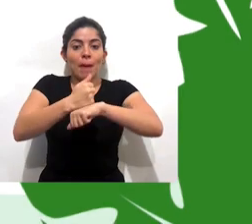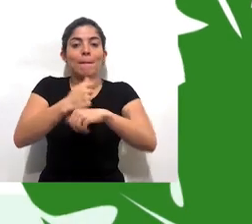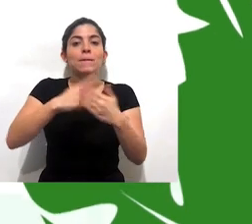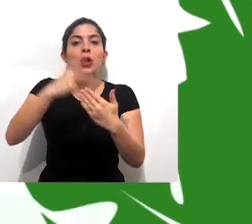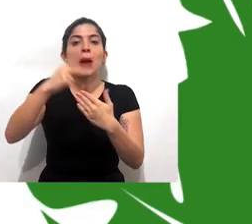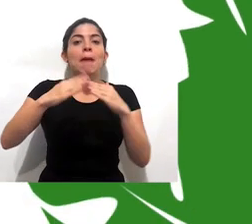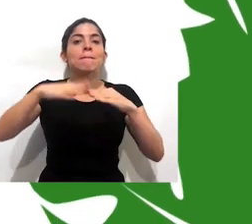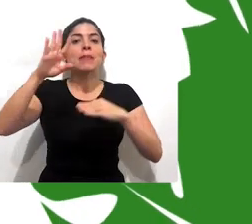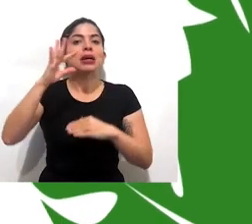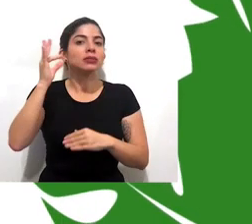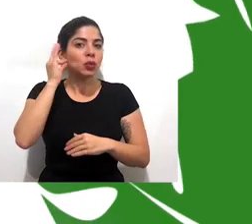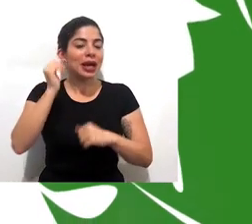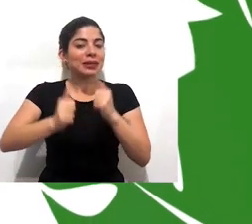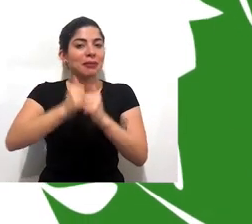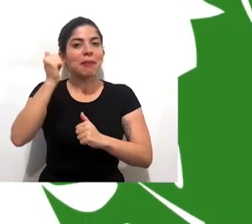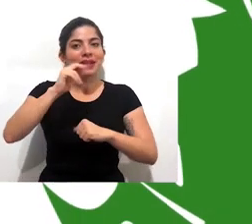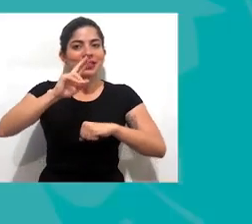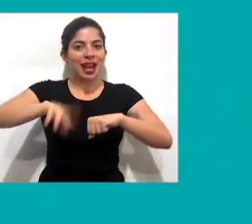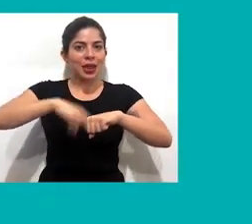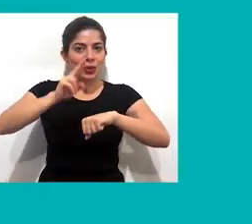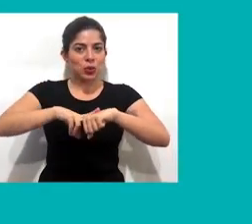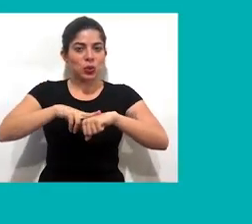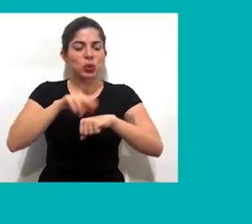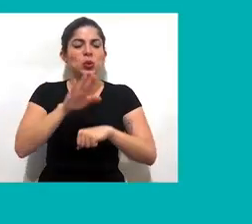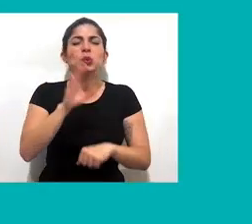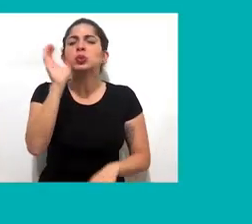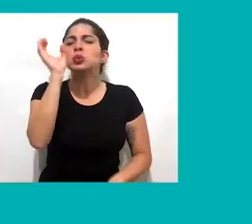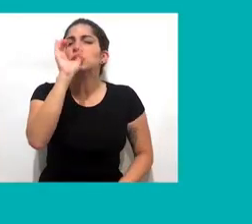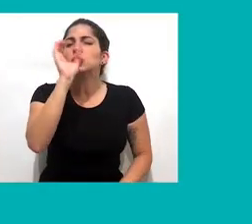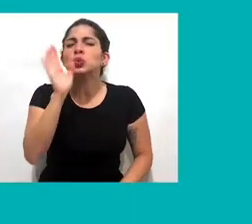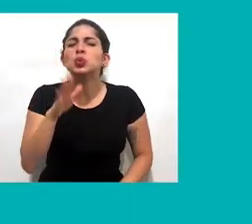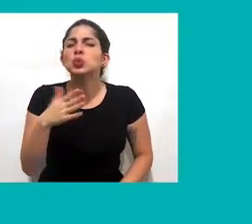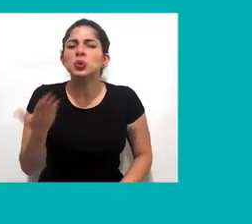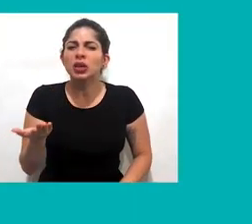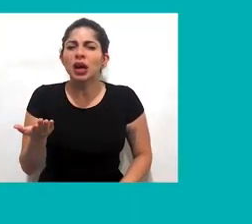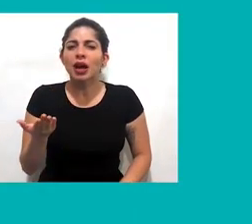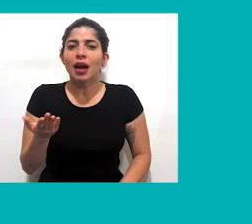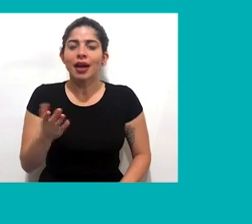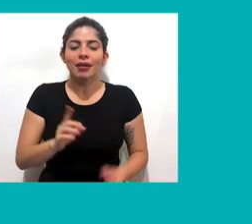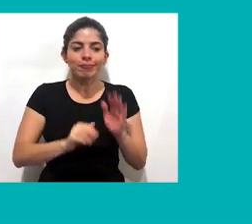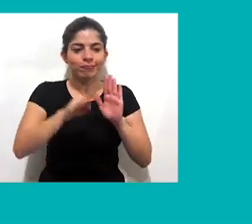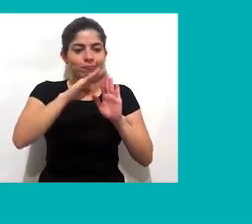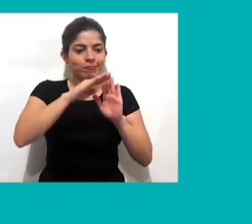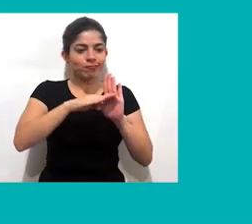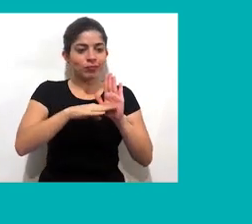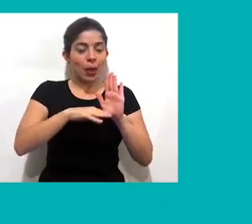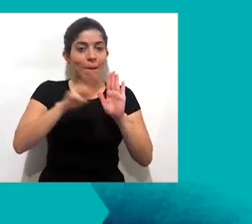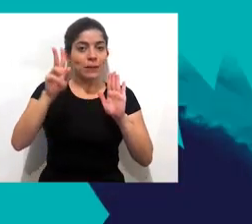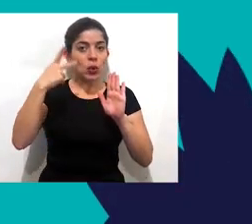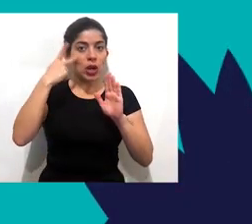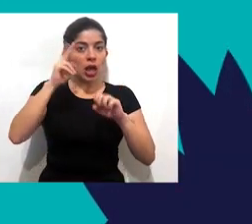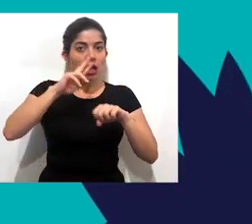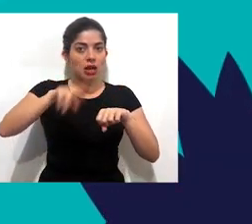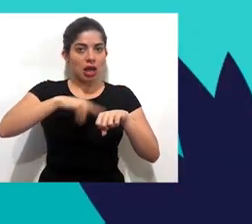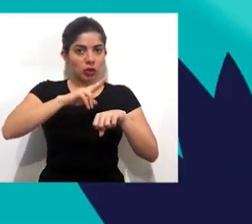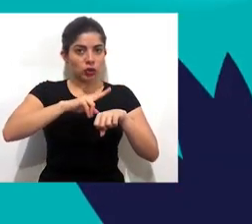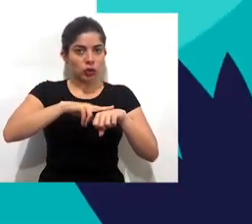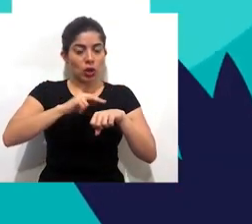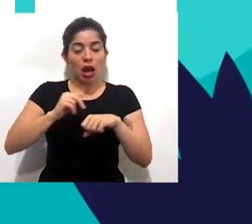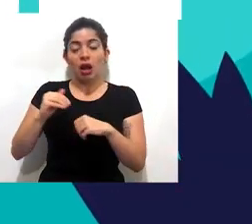programa Más Mujeres, Más Natura, el cual busca desarrollar el marco de política